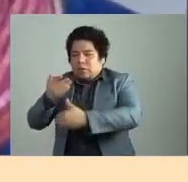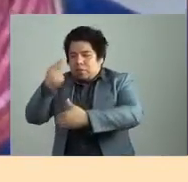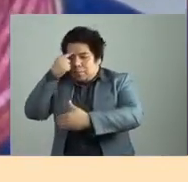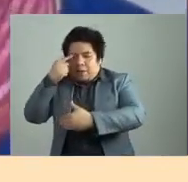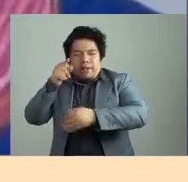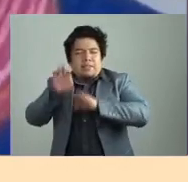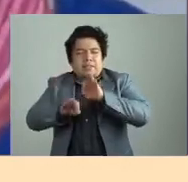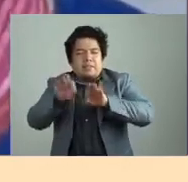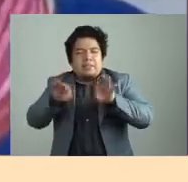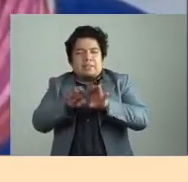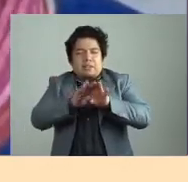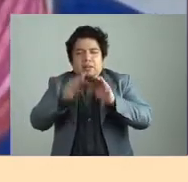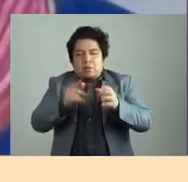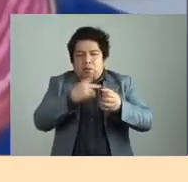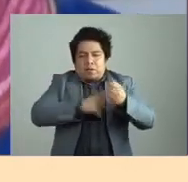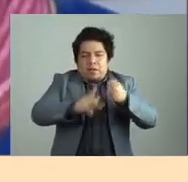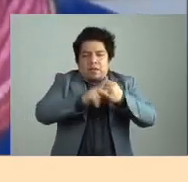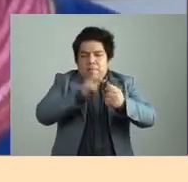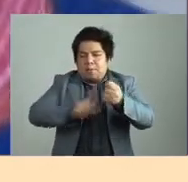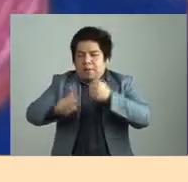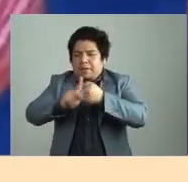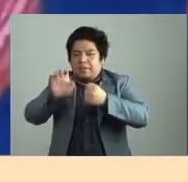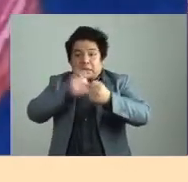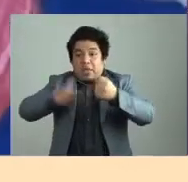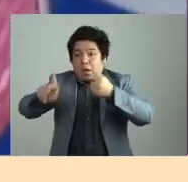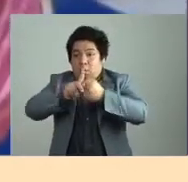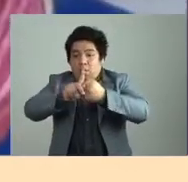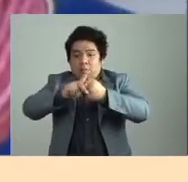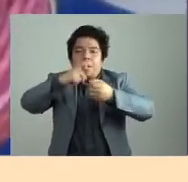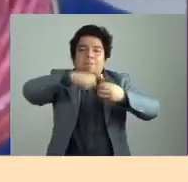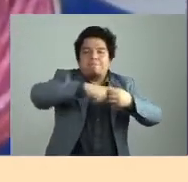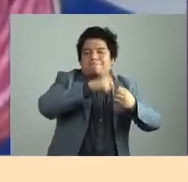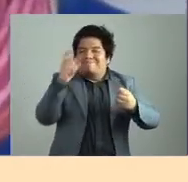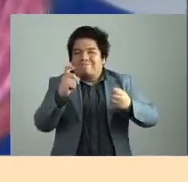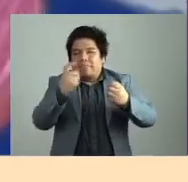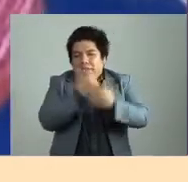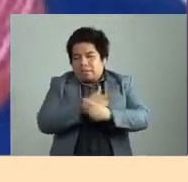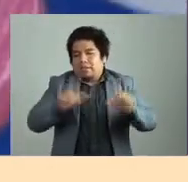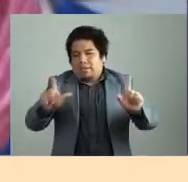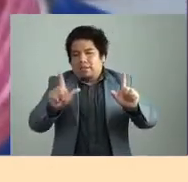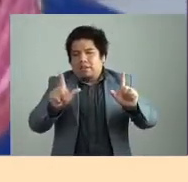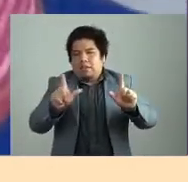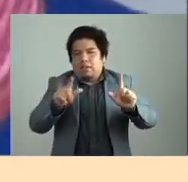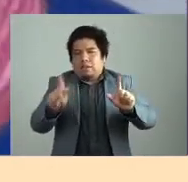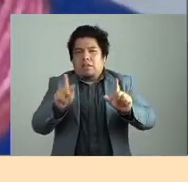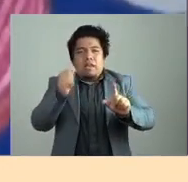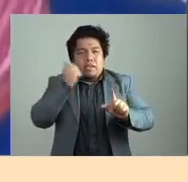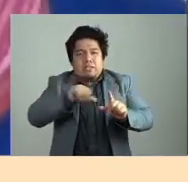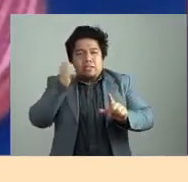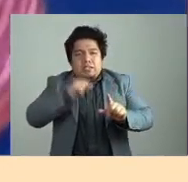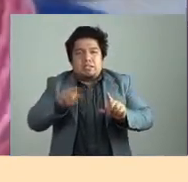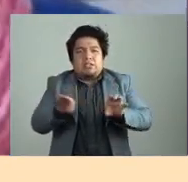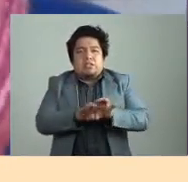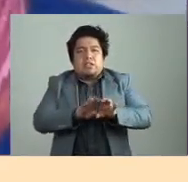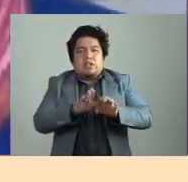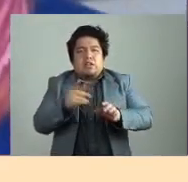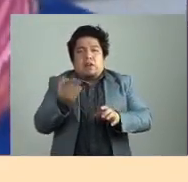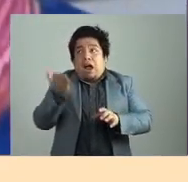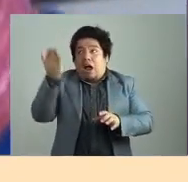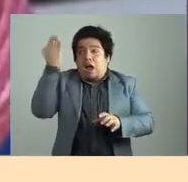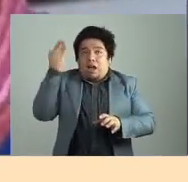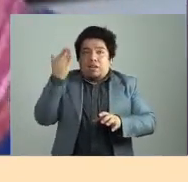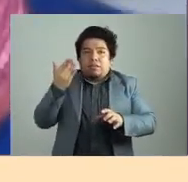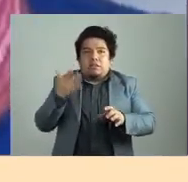del dicho tercer mundo una descolonización que se ha activado a través de la crisis de la